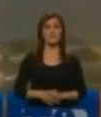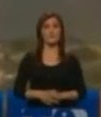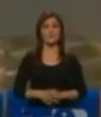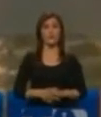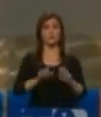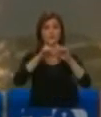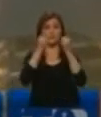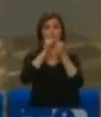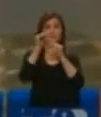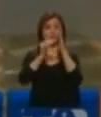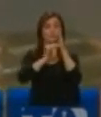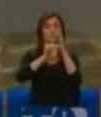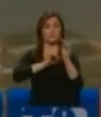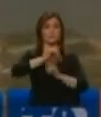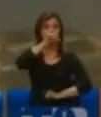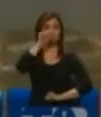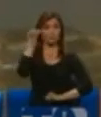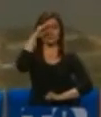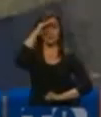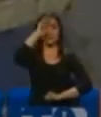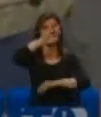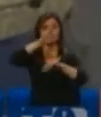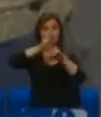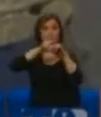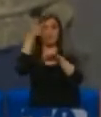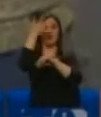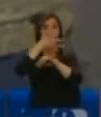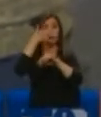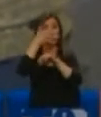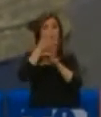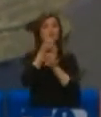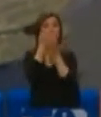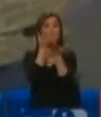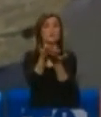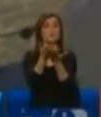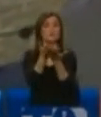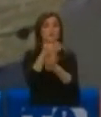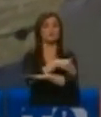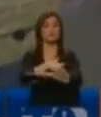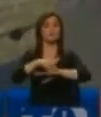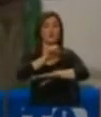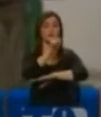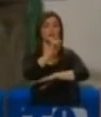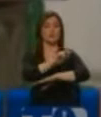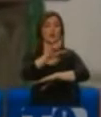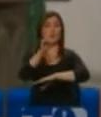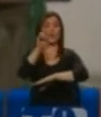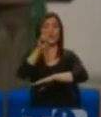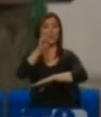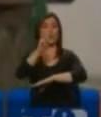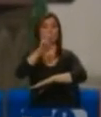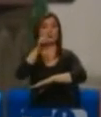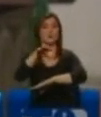La unidad antinarcóticos de la Policía Nacional de Esmeraldas tenía la información que en la carretera San Lorenzo Esmeraldas circulaba